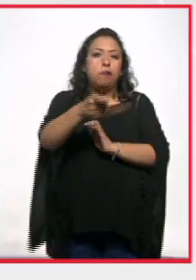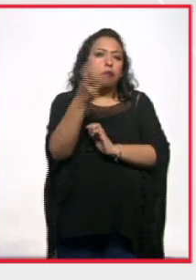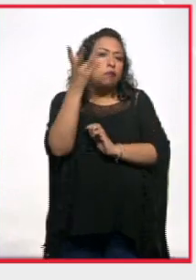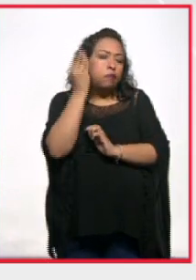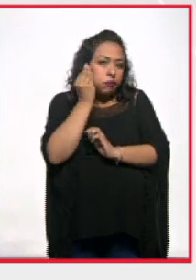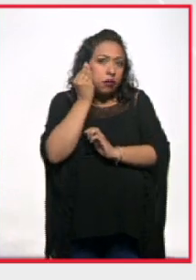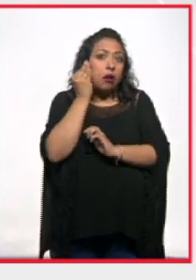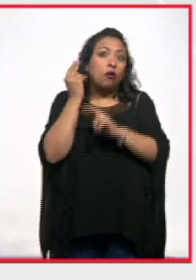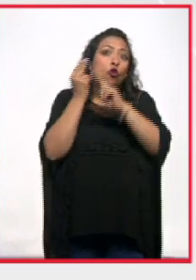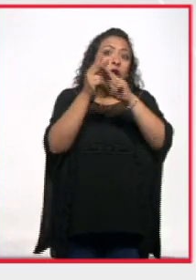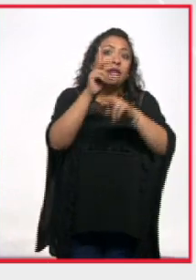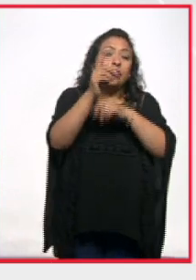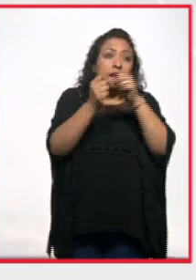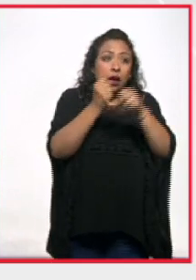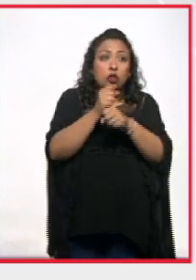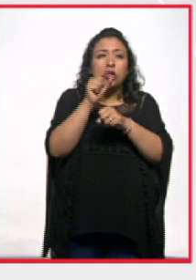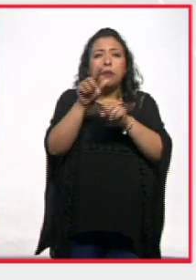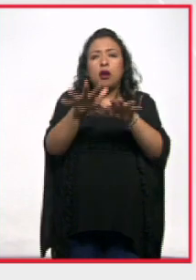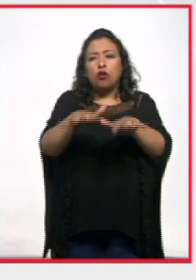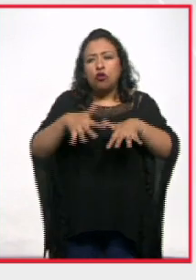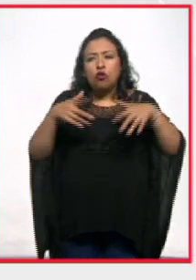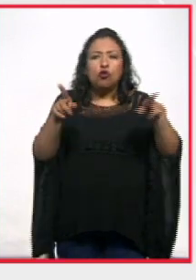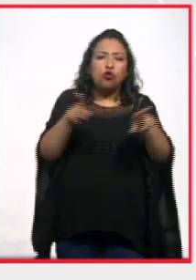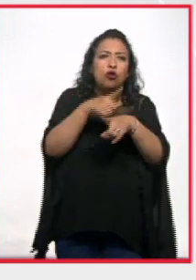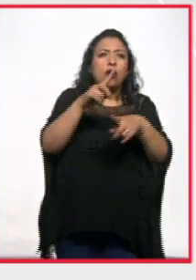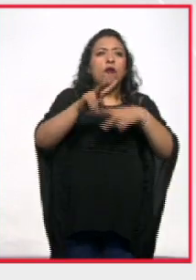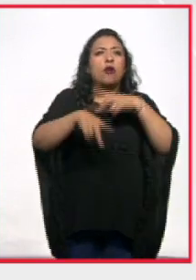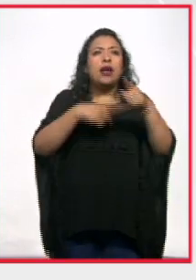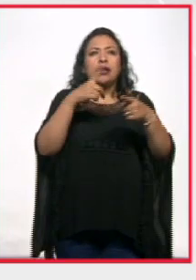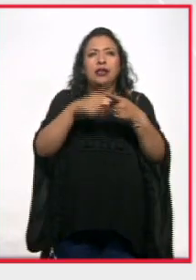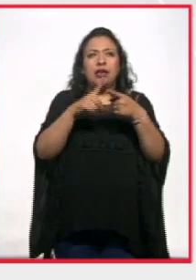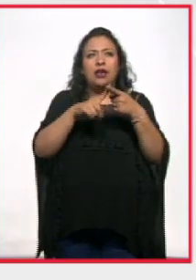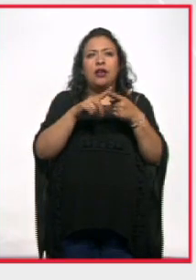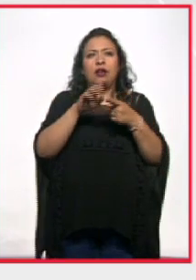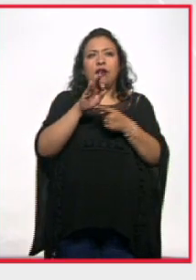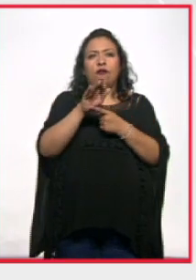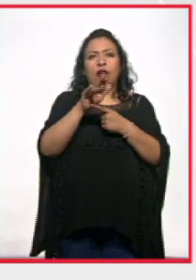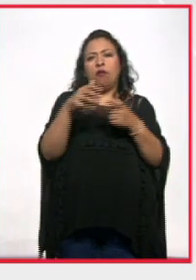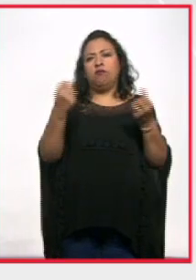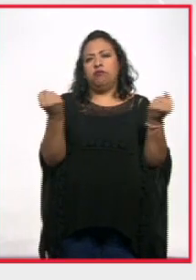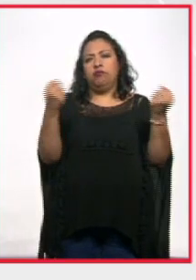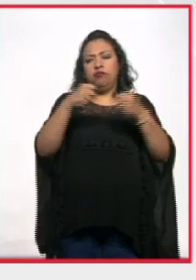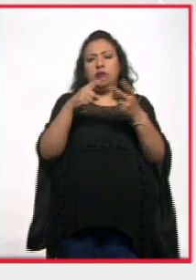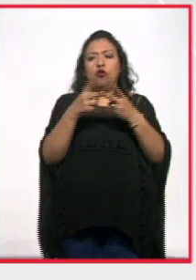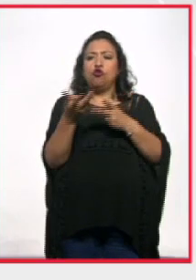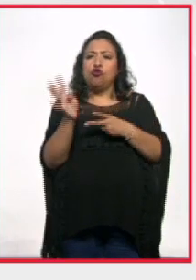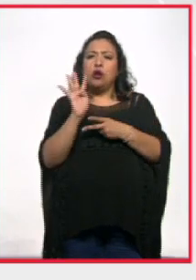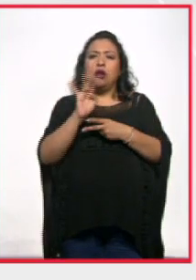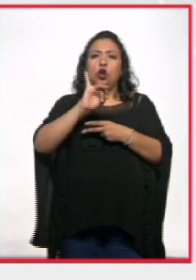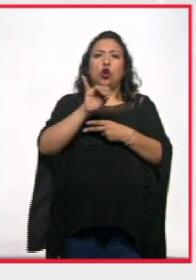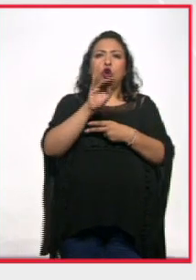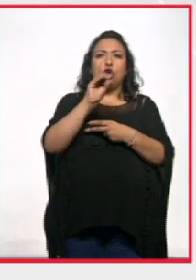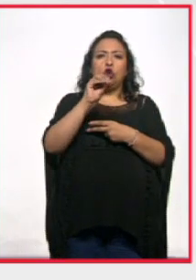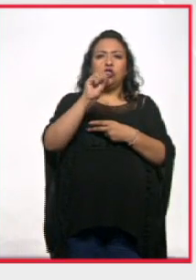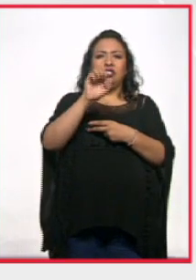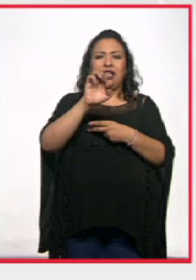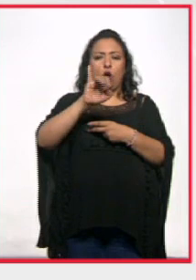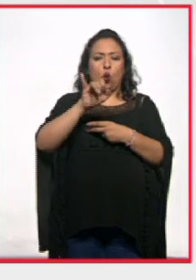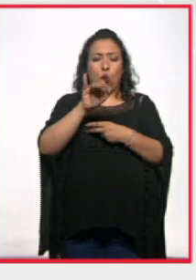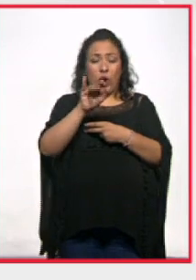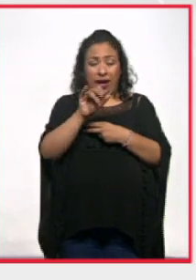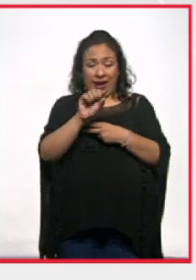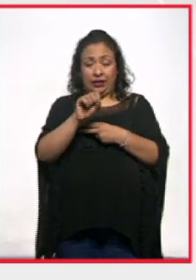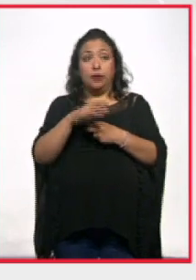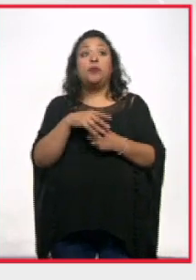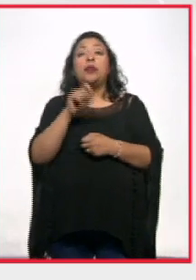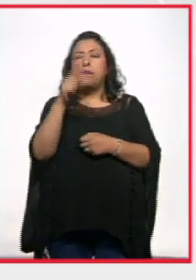años, y un pequeño concierto. Van a estar de protagonistas Vincent Lermé, acordeonista, y el cuarteto de cuerdas José White. Así ¿cierto? Es. Y si la